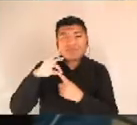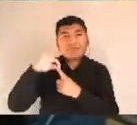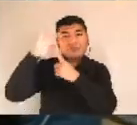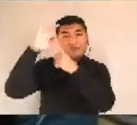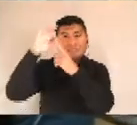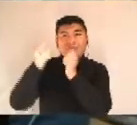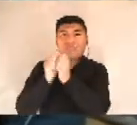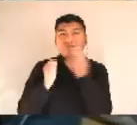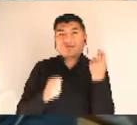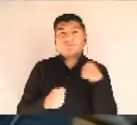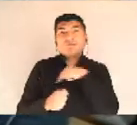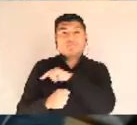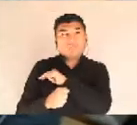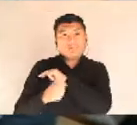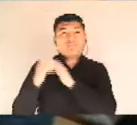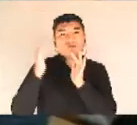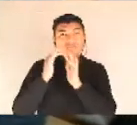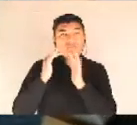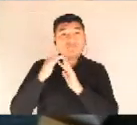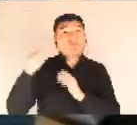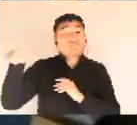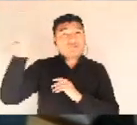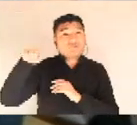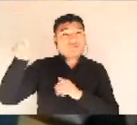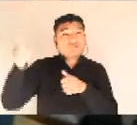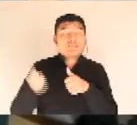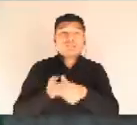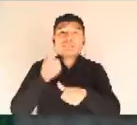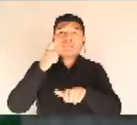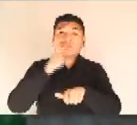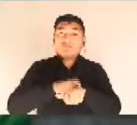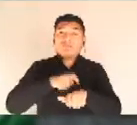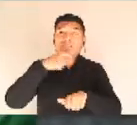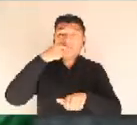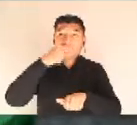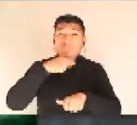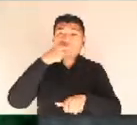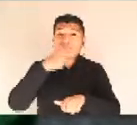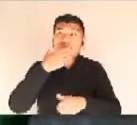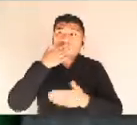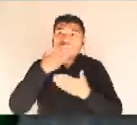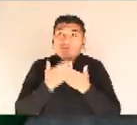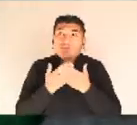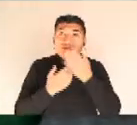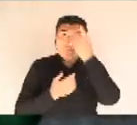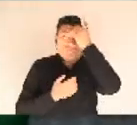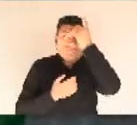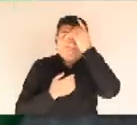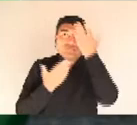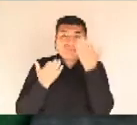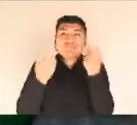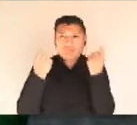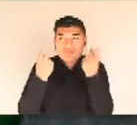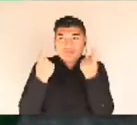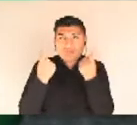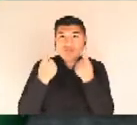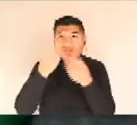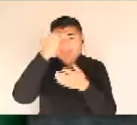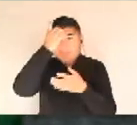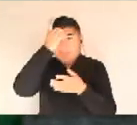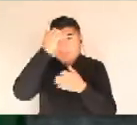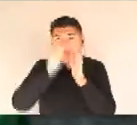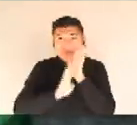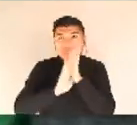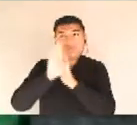con nosotros ellos al principio decían bueno alemania rica alemania se ha levantado